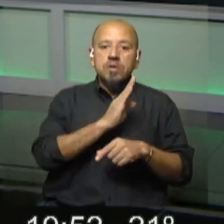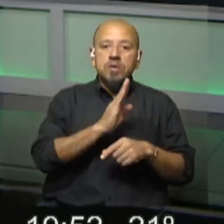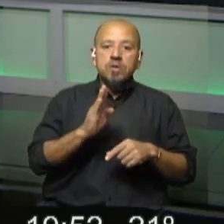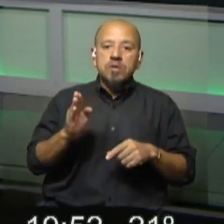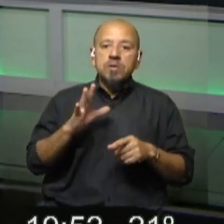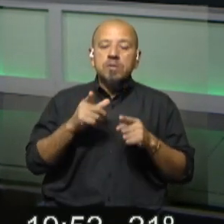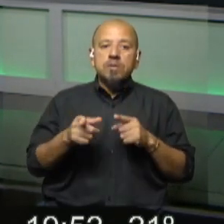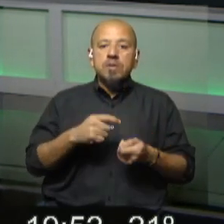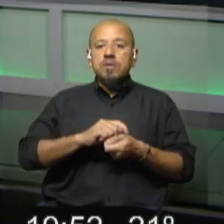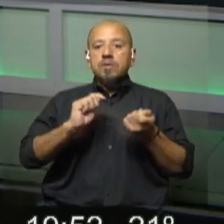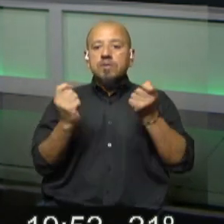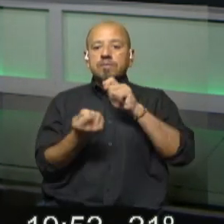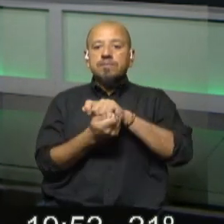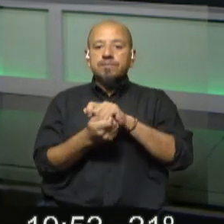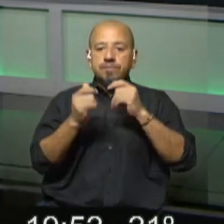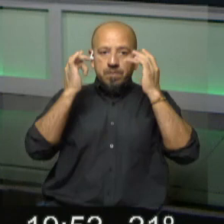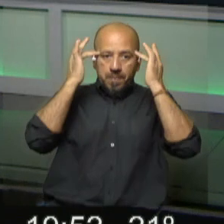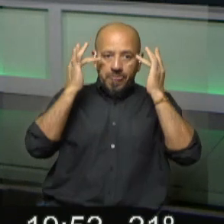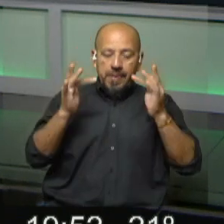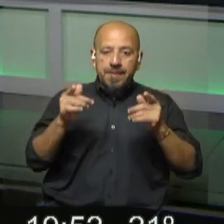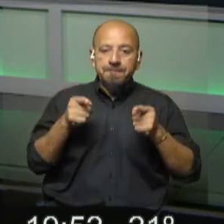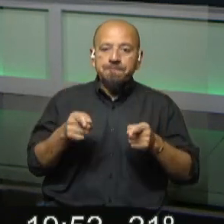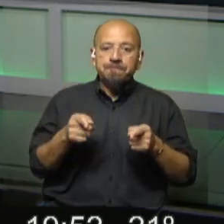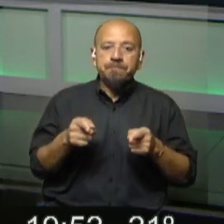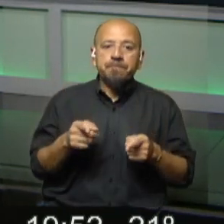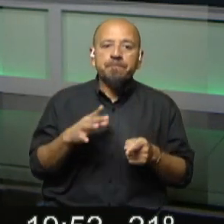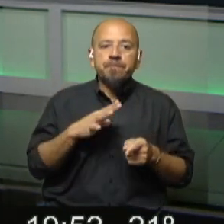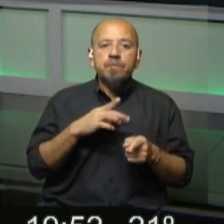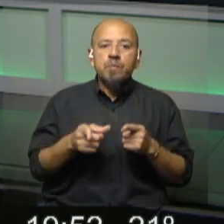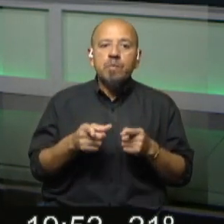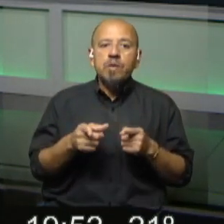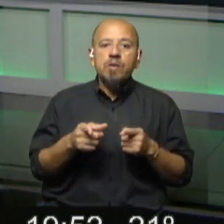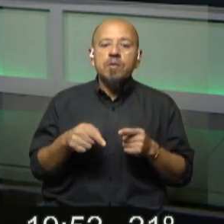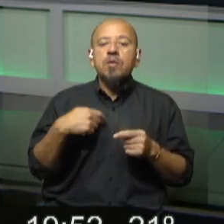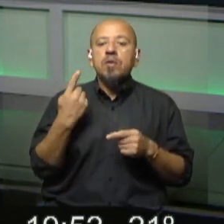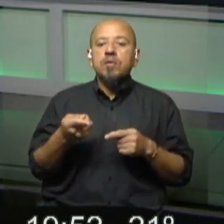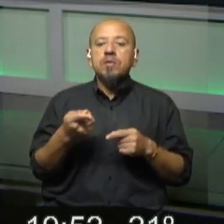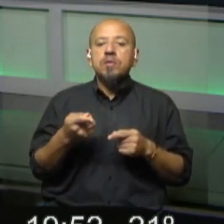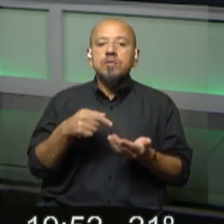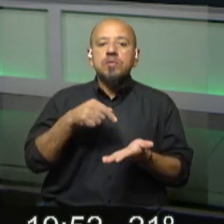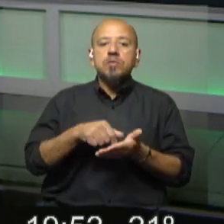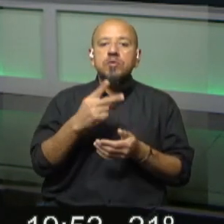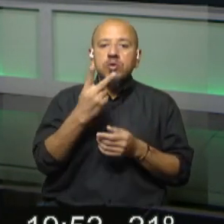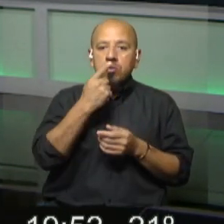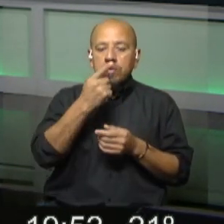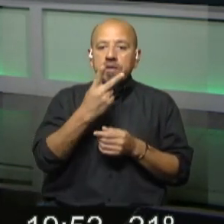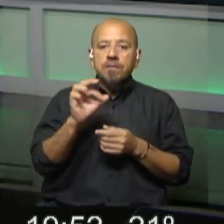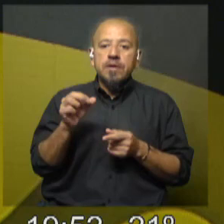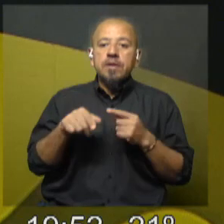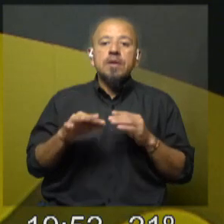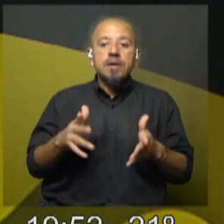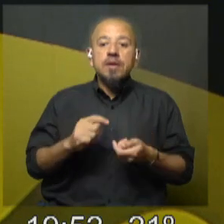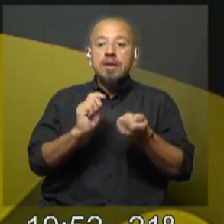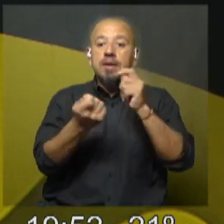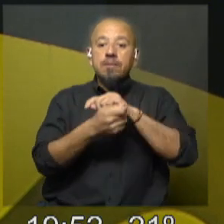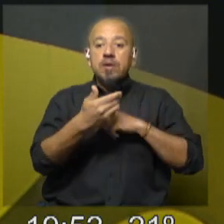recomendaciones para la transformación educativa de nuestro país. Luego sucede en el siguiente punto, en 2020, que cambia el gobierno,